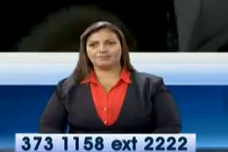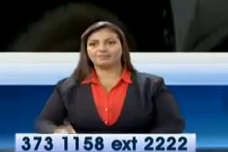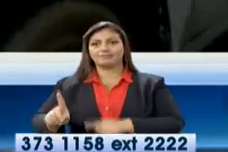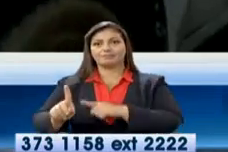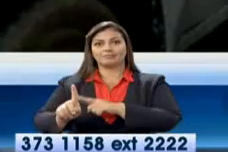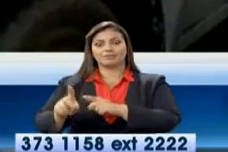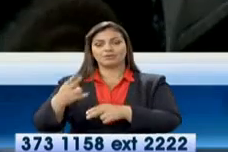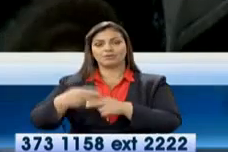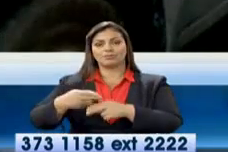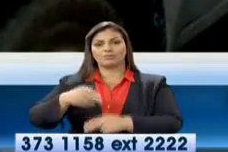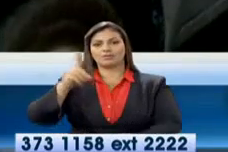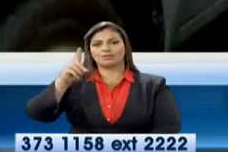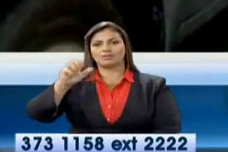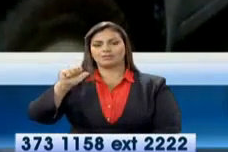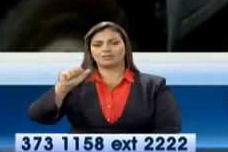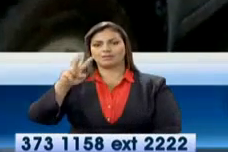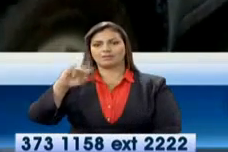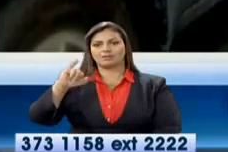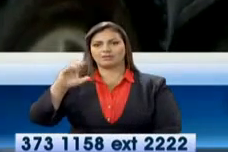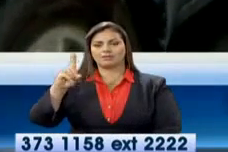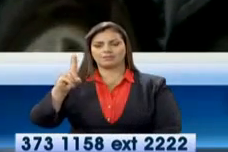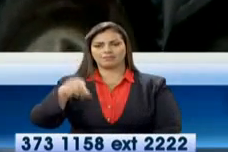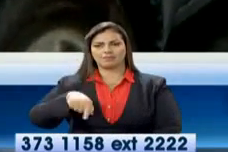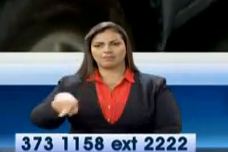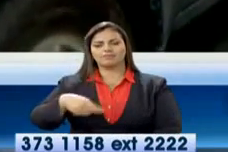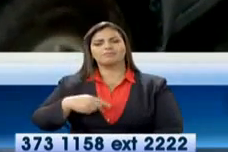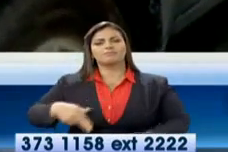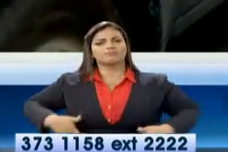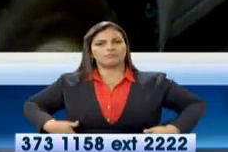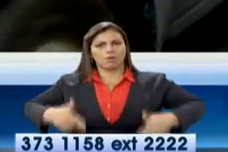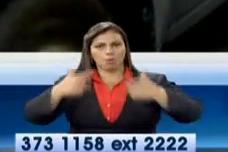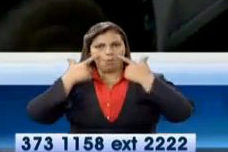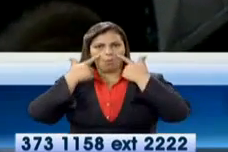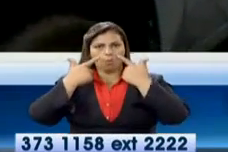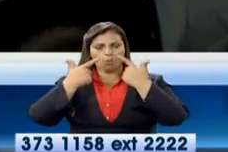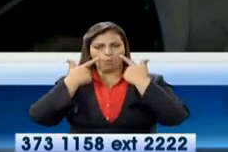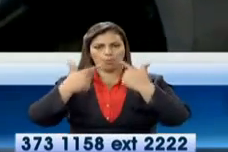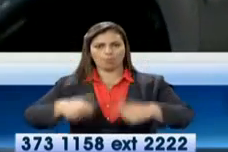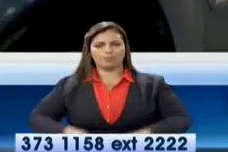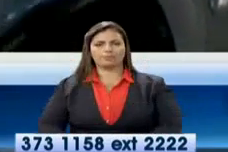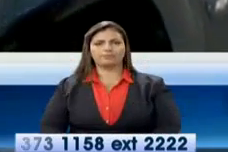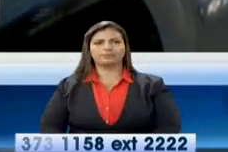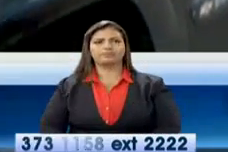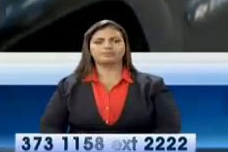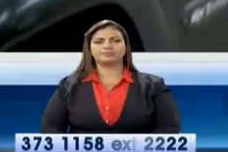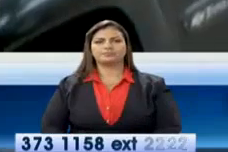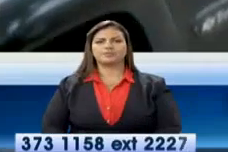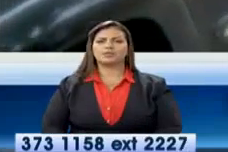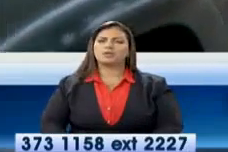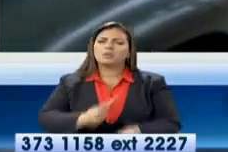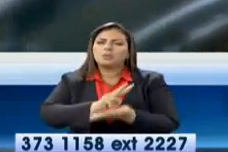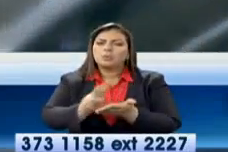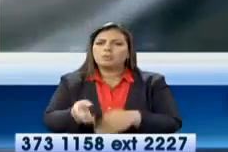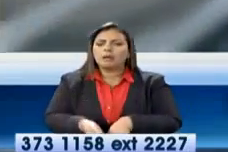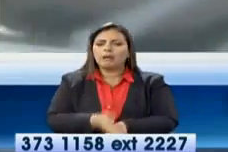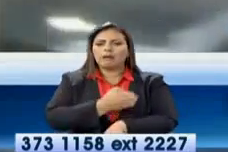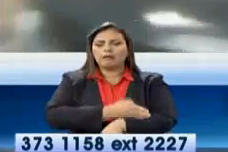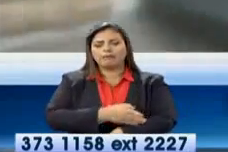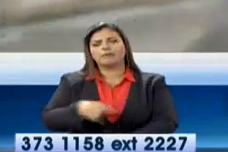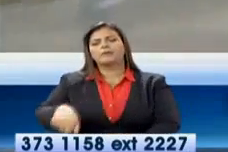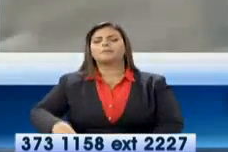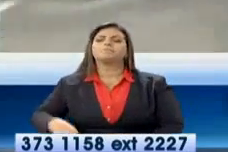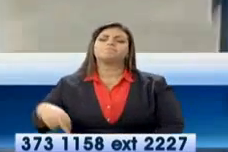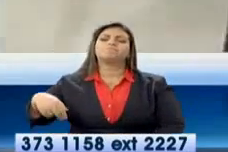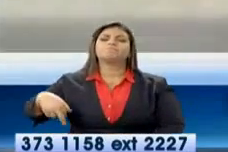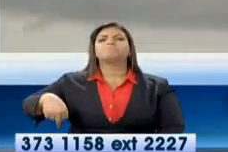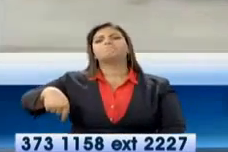dinero, tarjetas de crédito y otros documentos de valor que encontró en una de sus rondas hace unas 2 semanas. Y dando mi ronda general